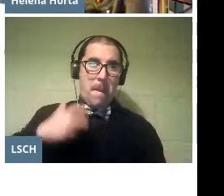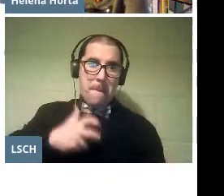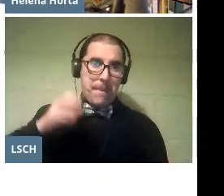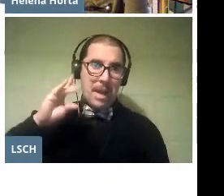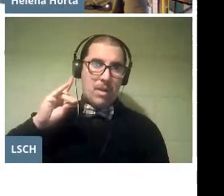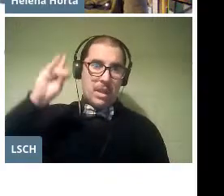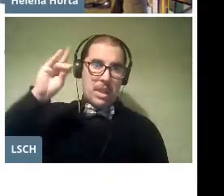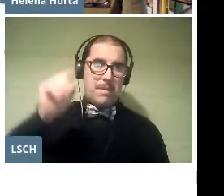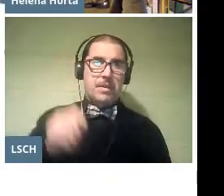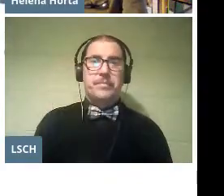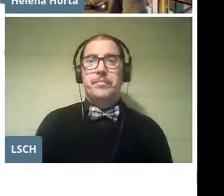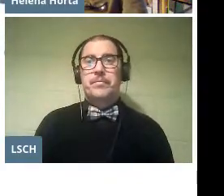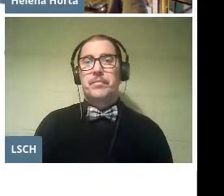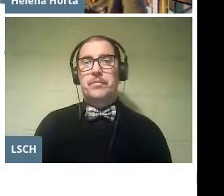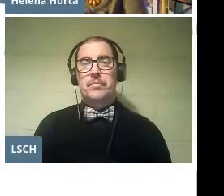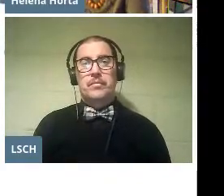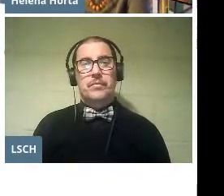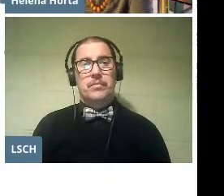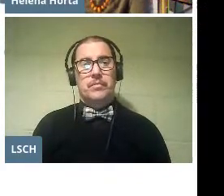favor.